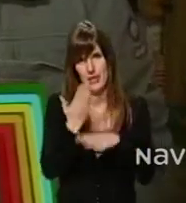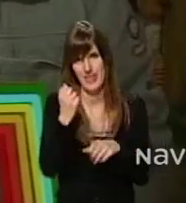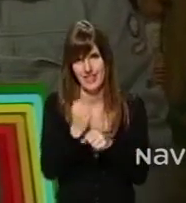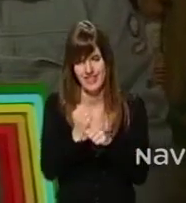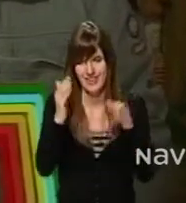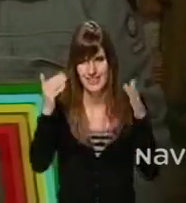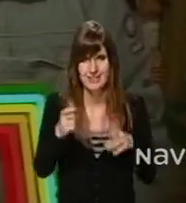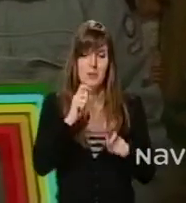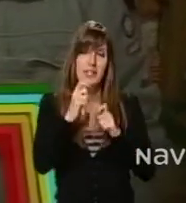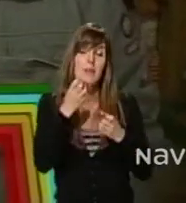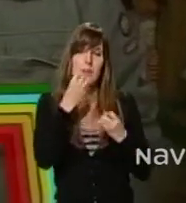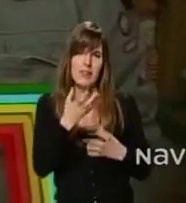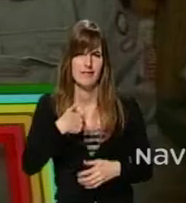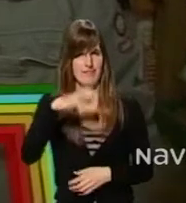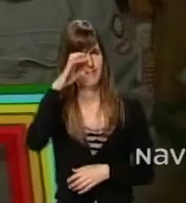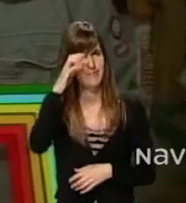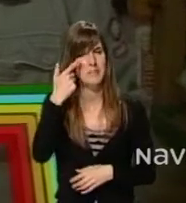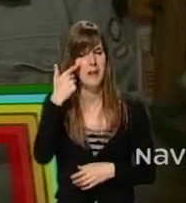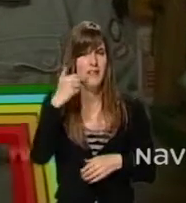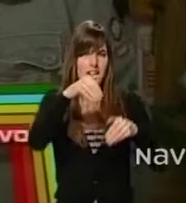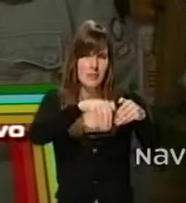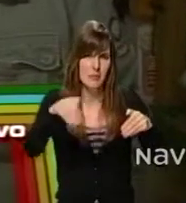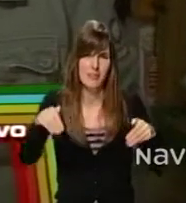bien, Ubaldo, pues estaremos muy atentos, a ver esa